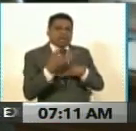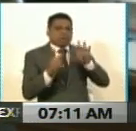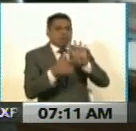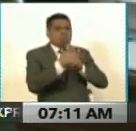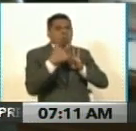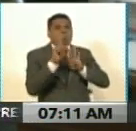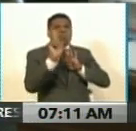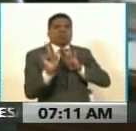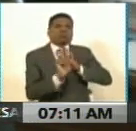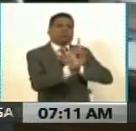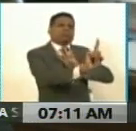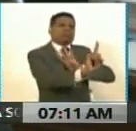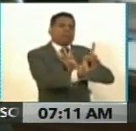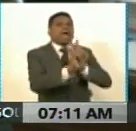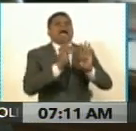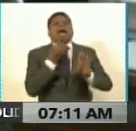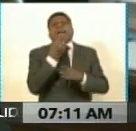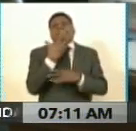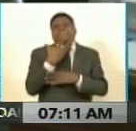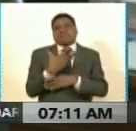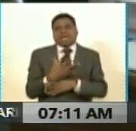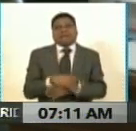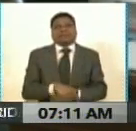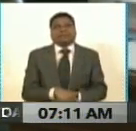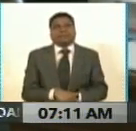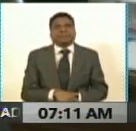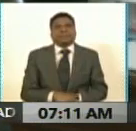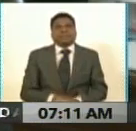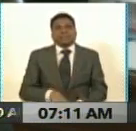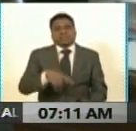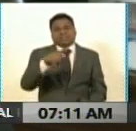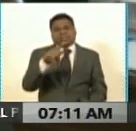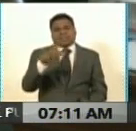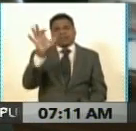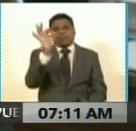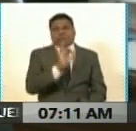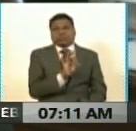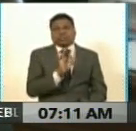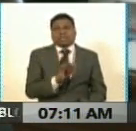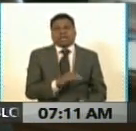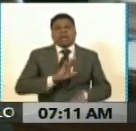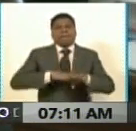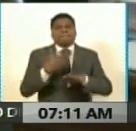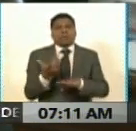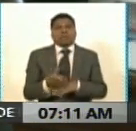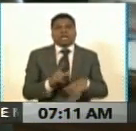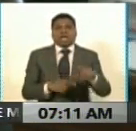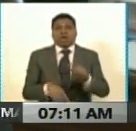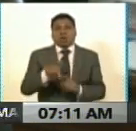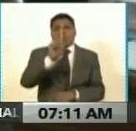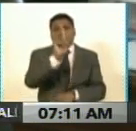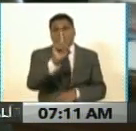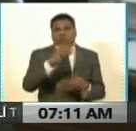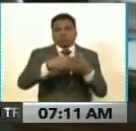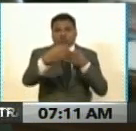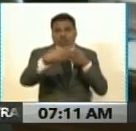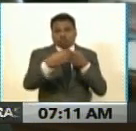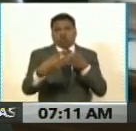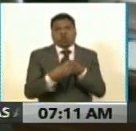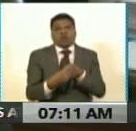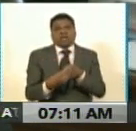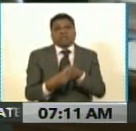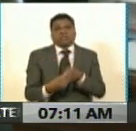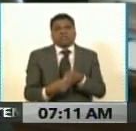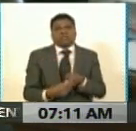trm tasa de referencia del mercado en Colombia porque un dó en Colombia